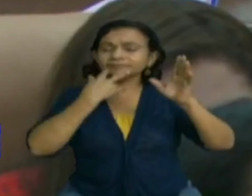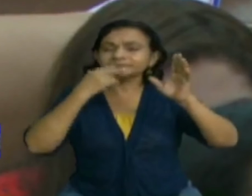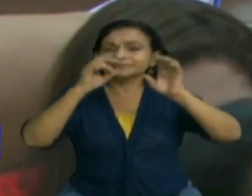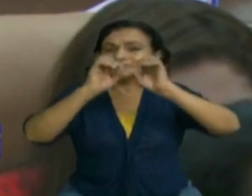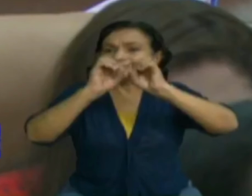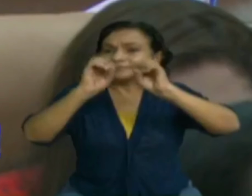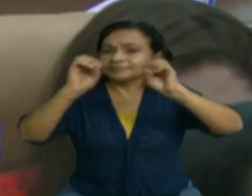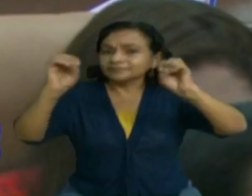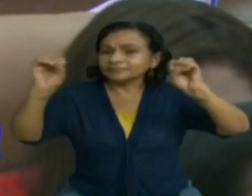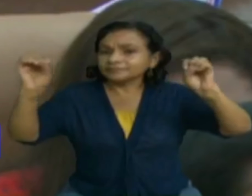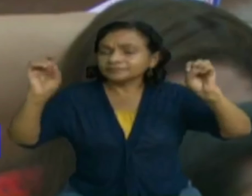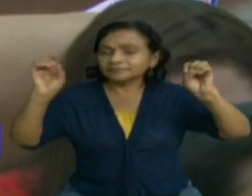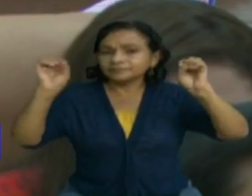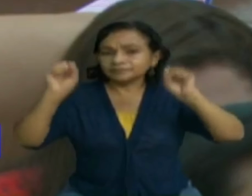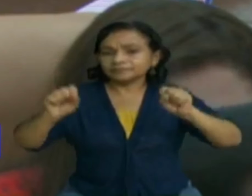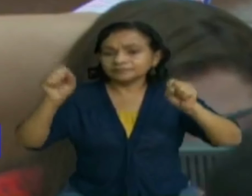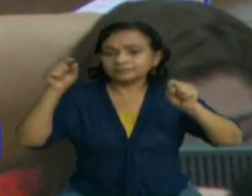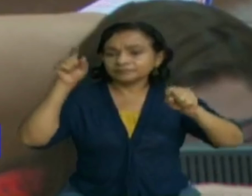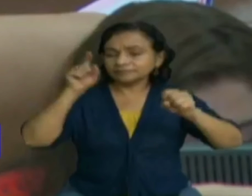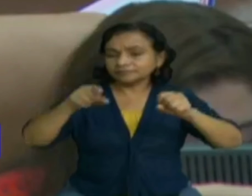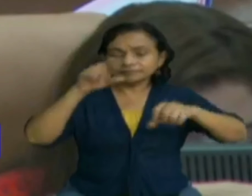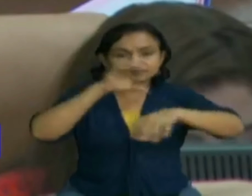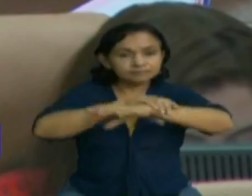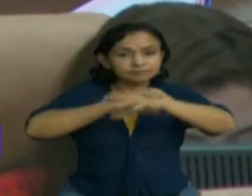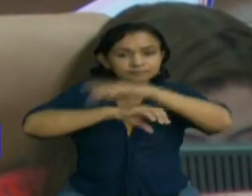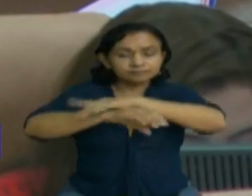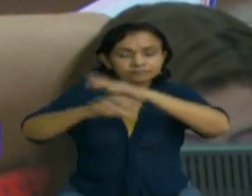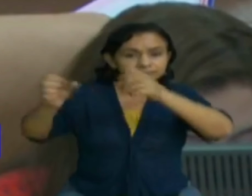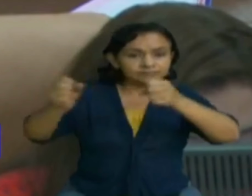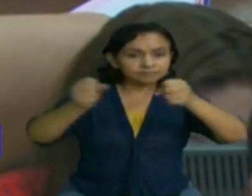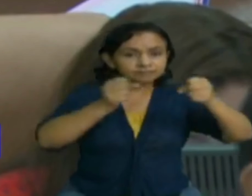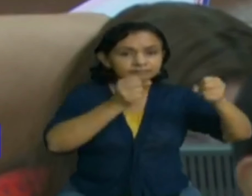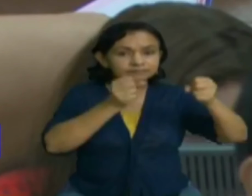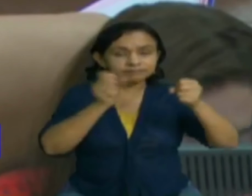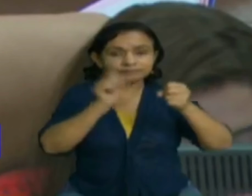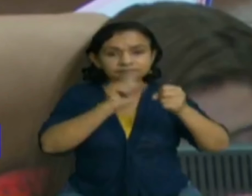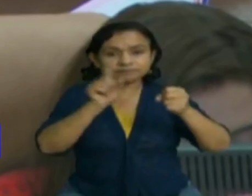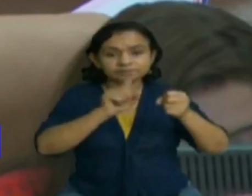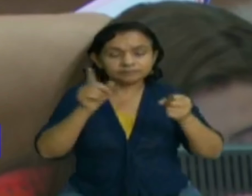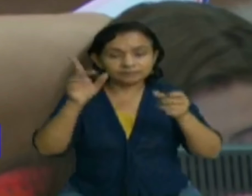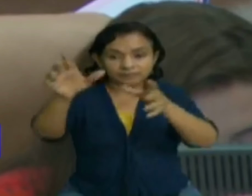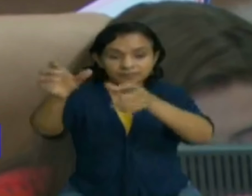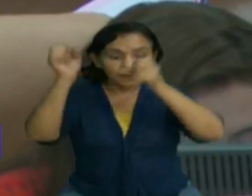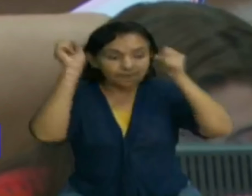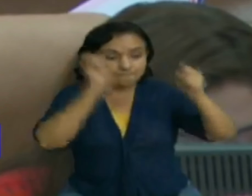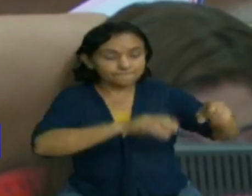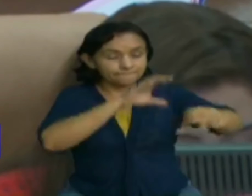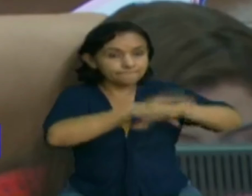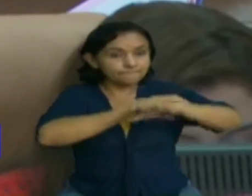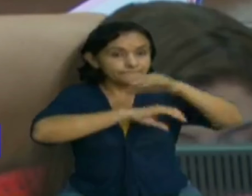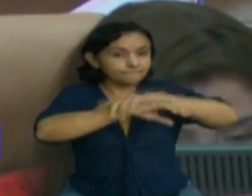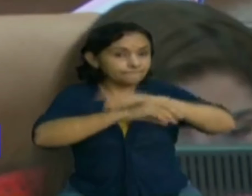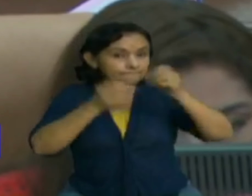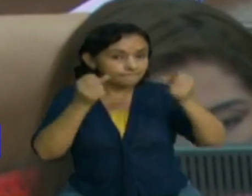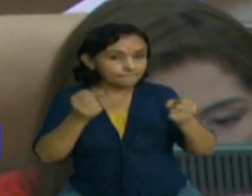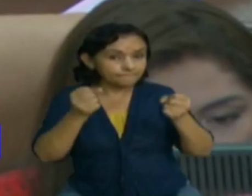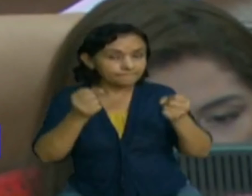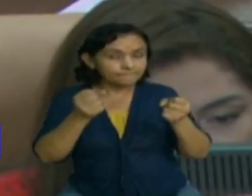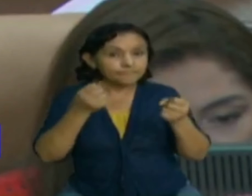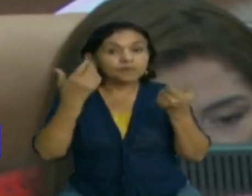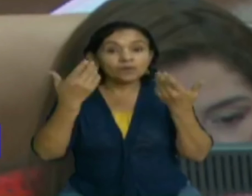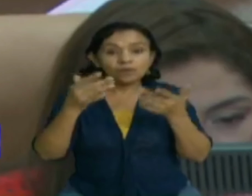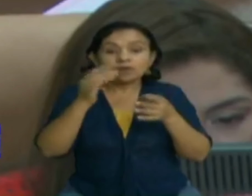ser sometido a detención arbitraria ni ser privado de su libertad, salvo por causas